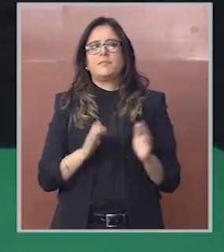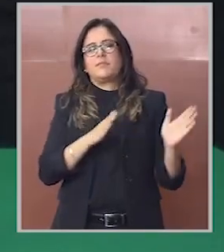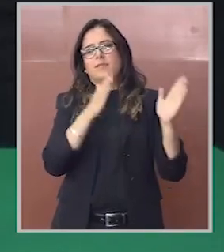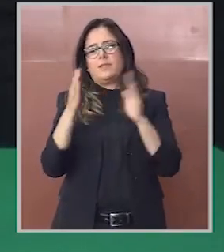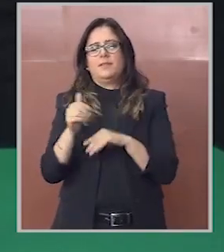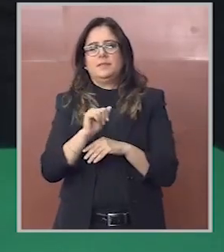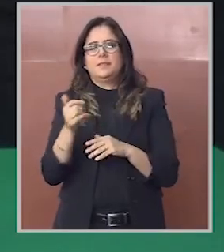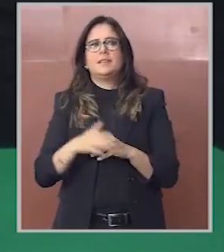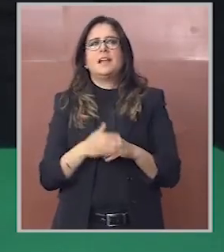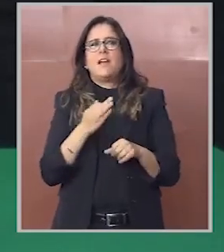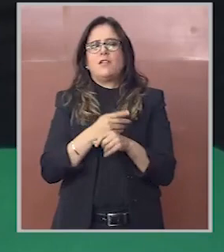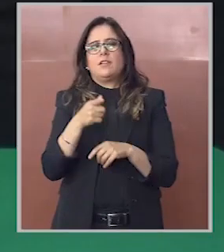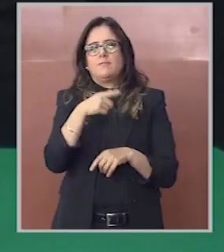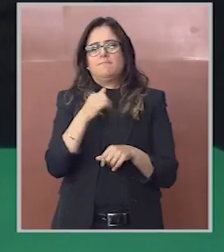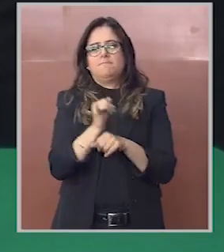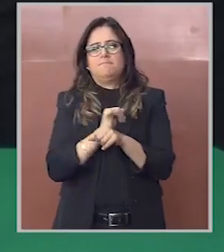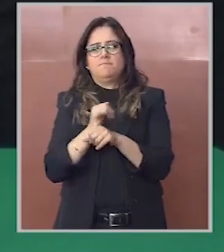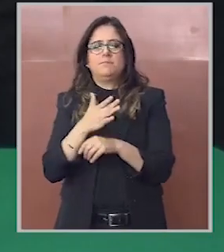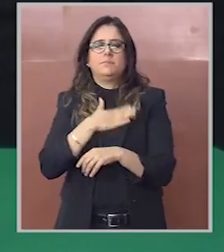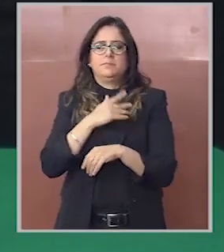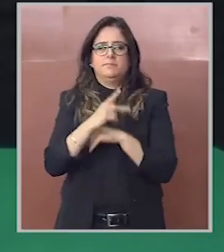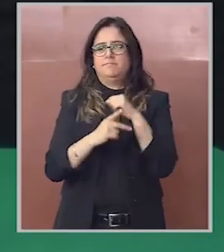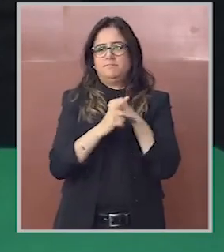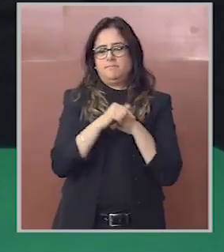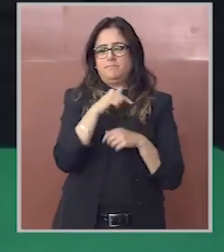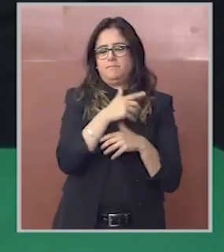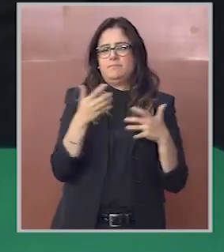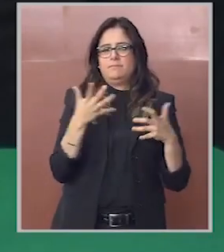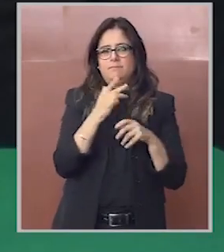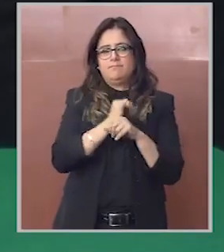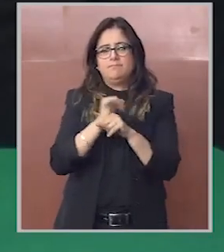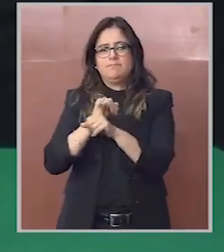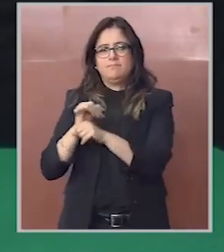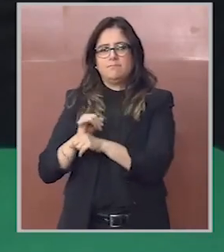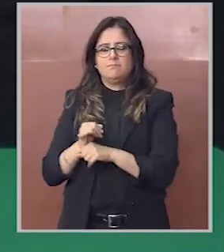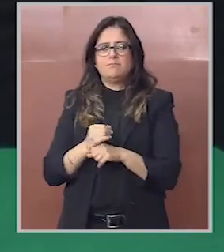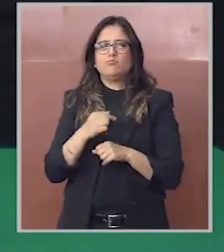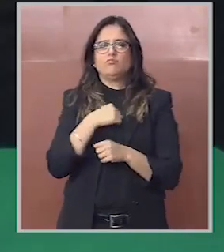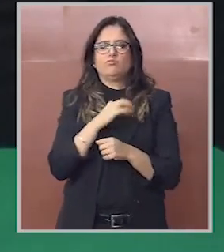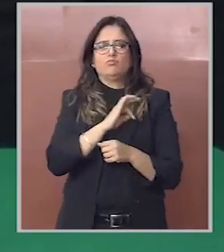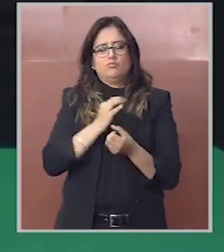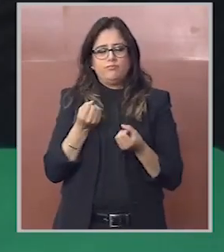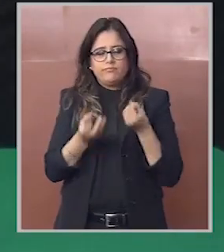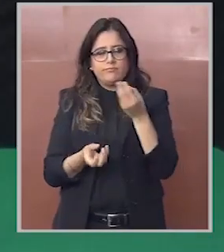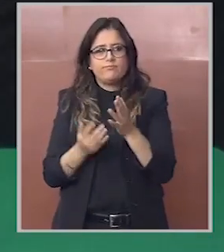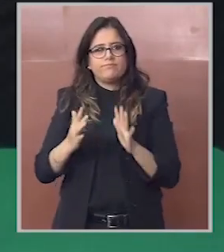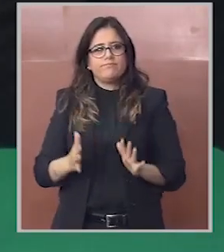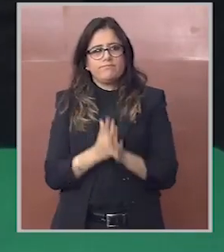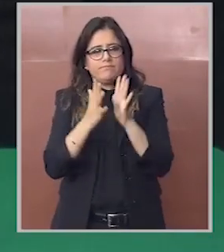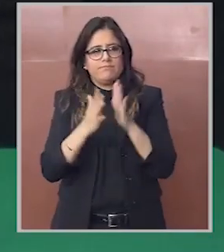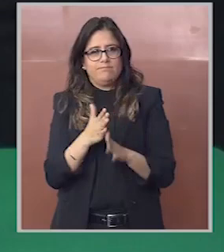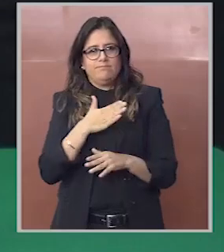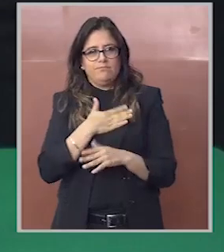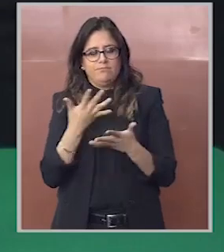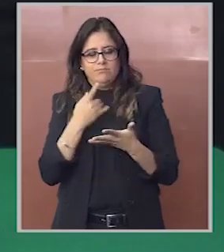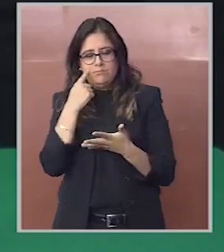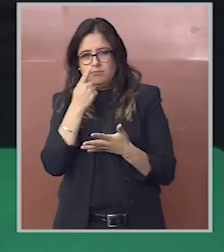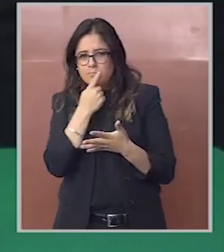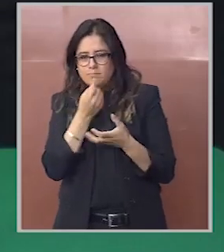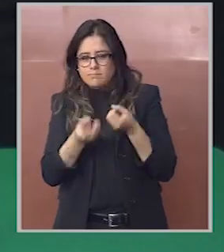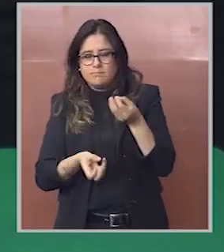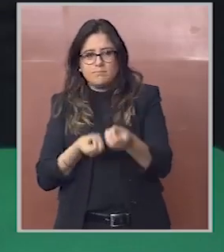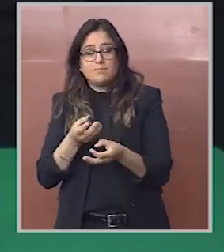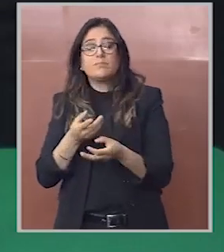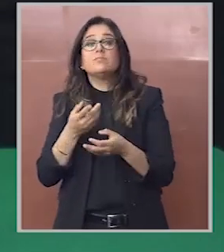que pude de alguna manera aportar participar claramente también hay lugares donde la discriminación a